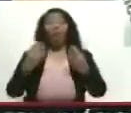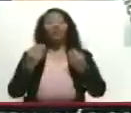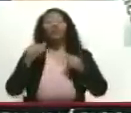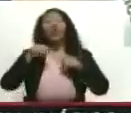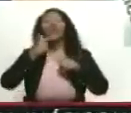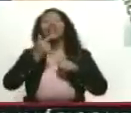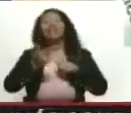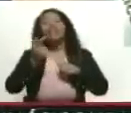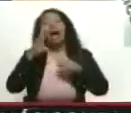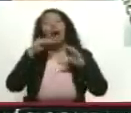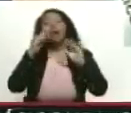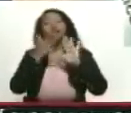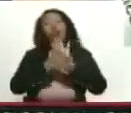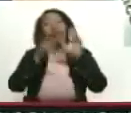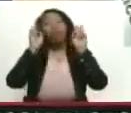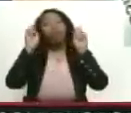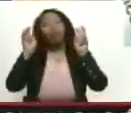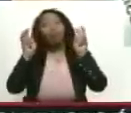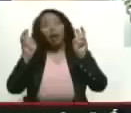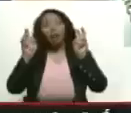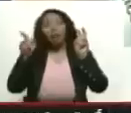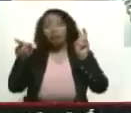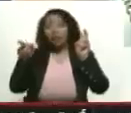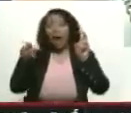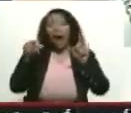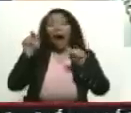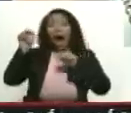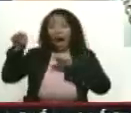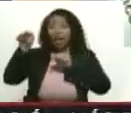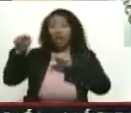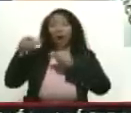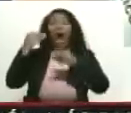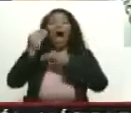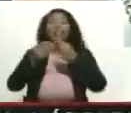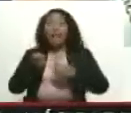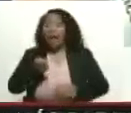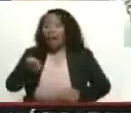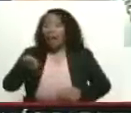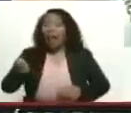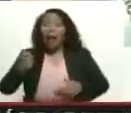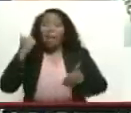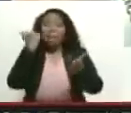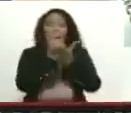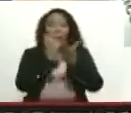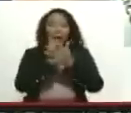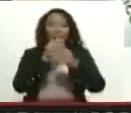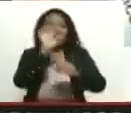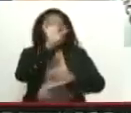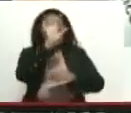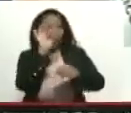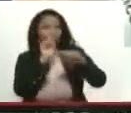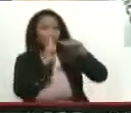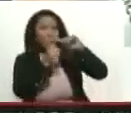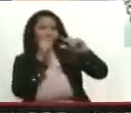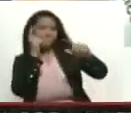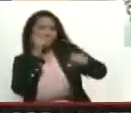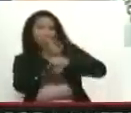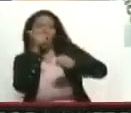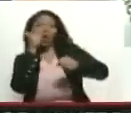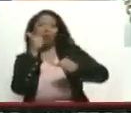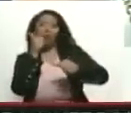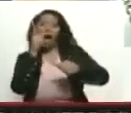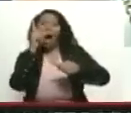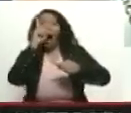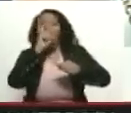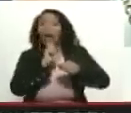eso eran los que propiciaban las muertes, los asesinatos selectivos. En los años 80, en los años 90, preso